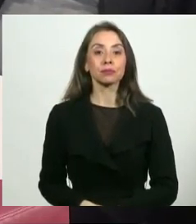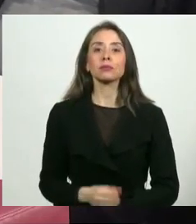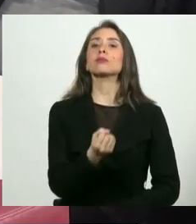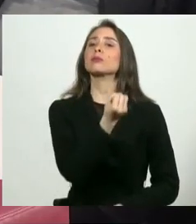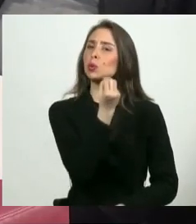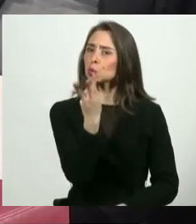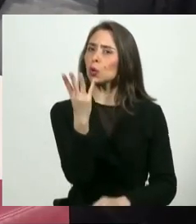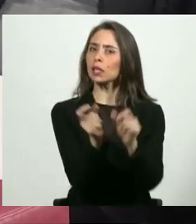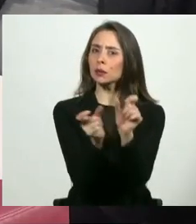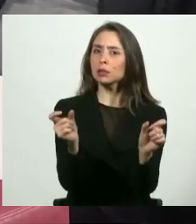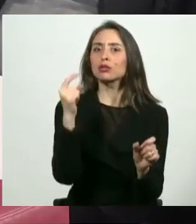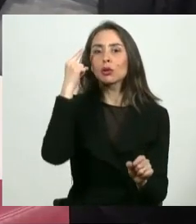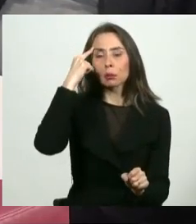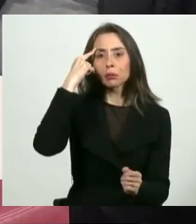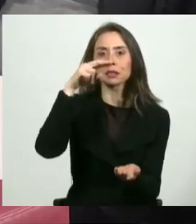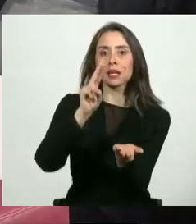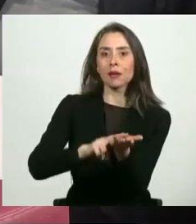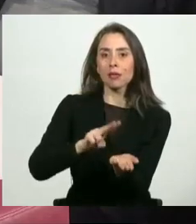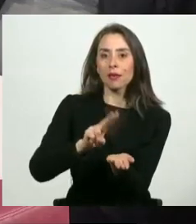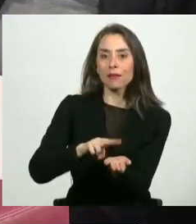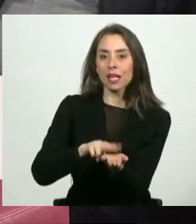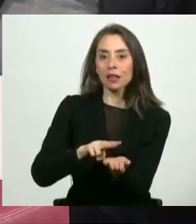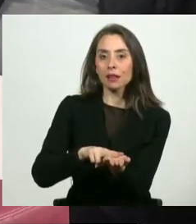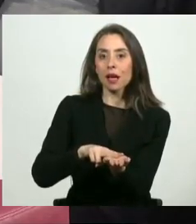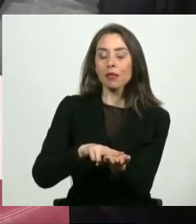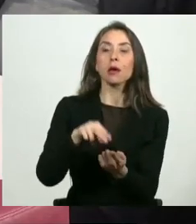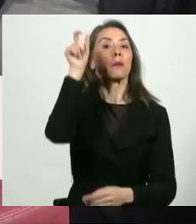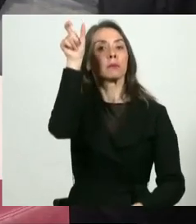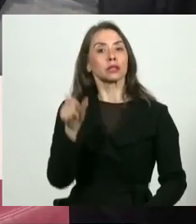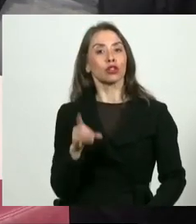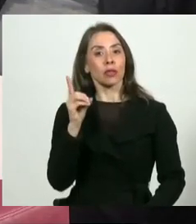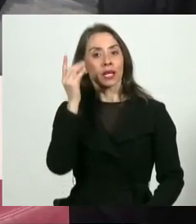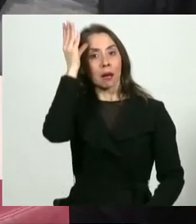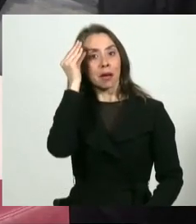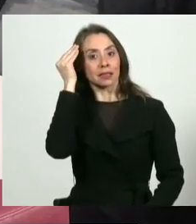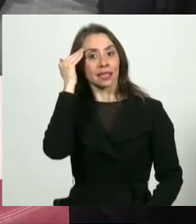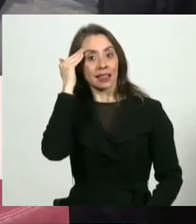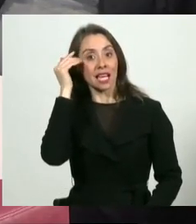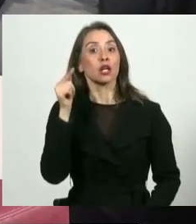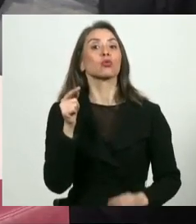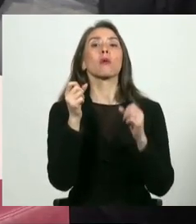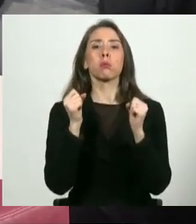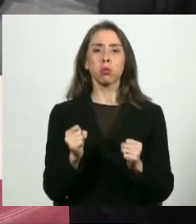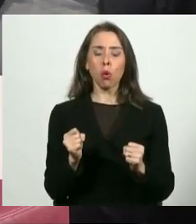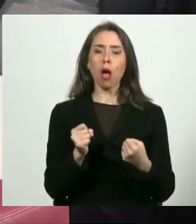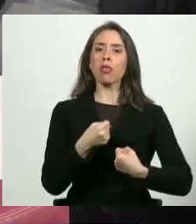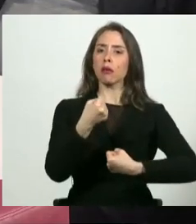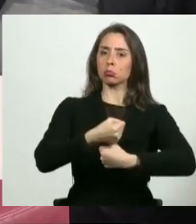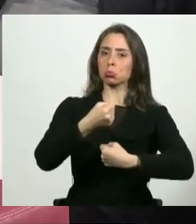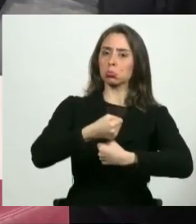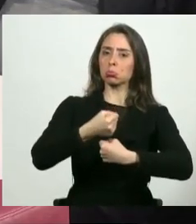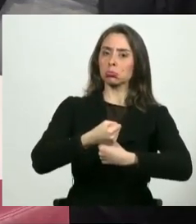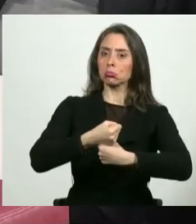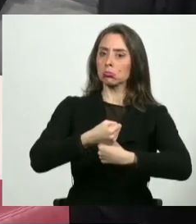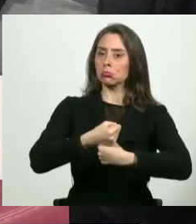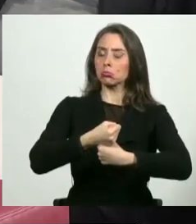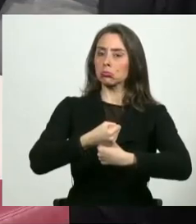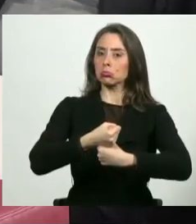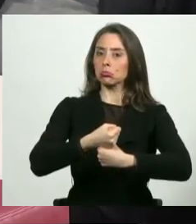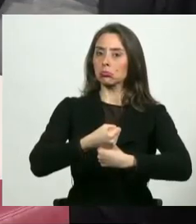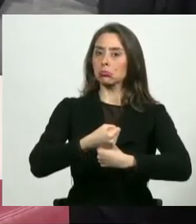¿Cuántas personas piensan que de verdad una persona con discapacidad intelectual puede desempeñarse en un